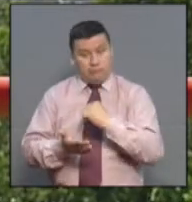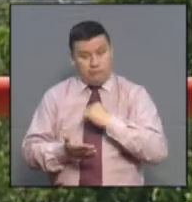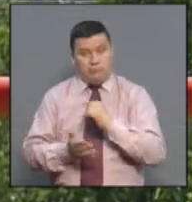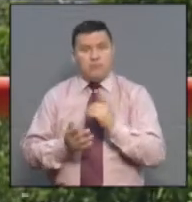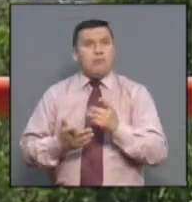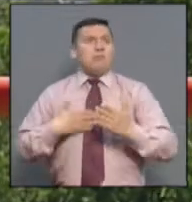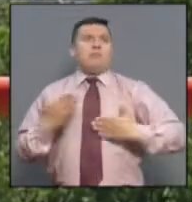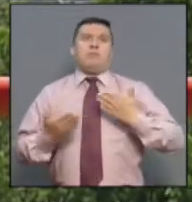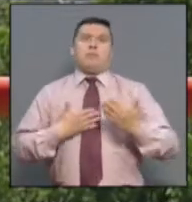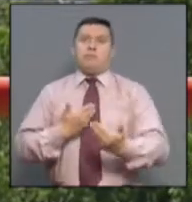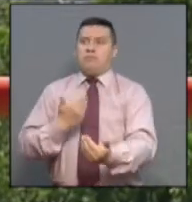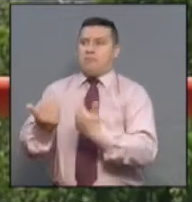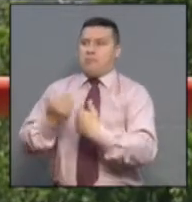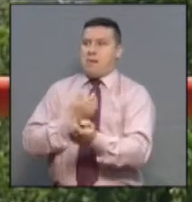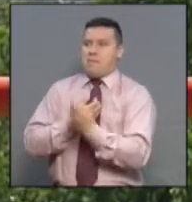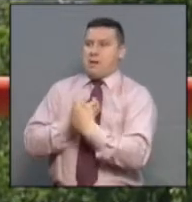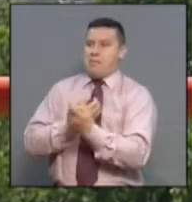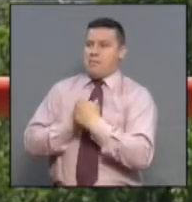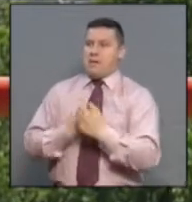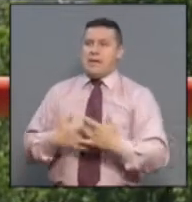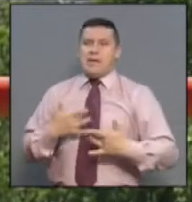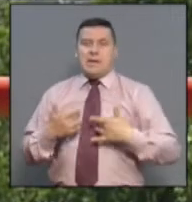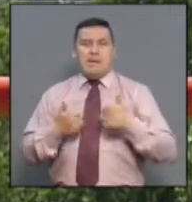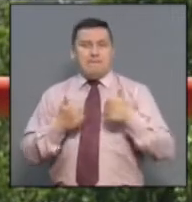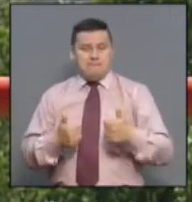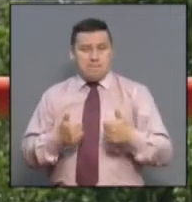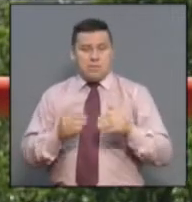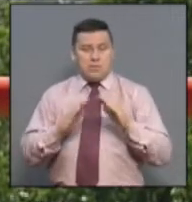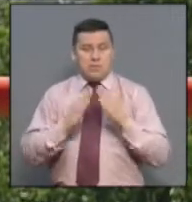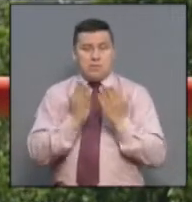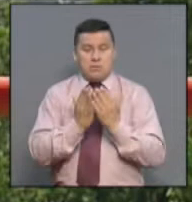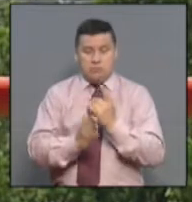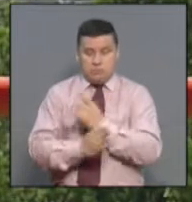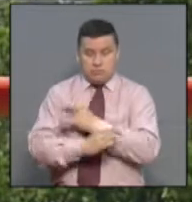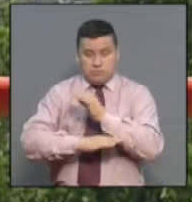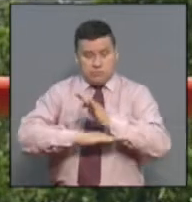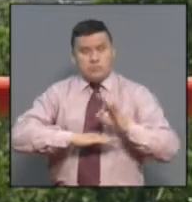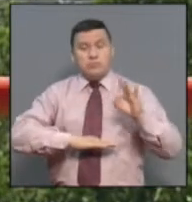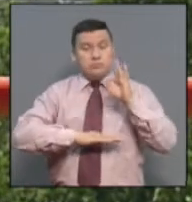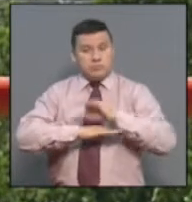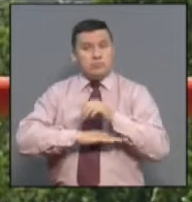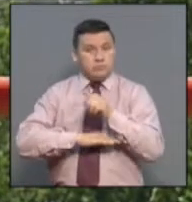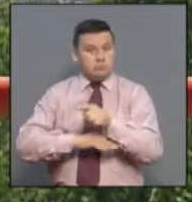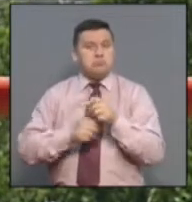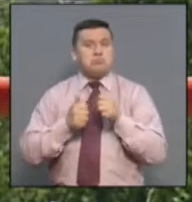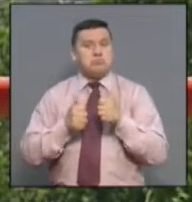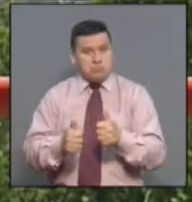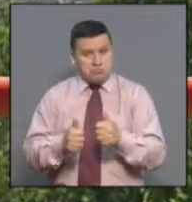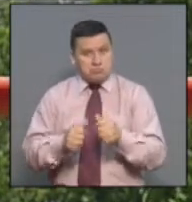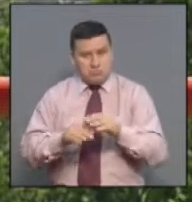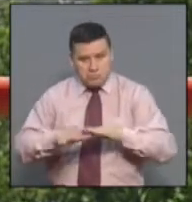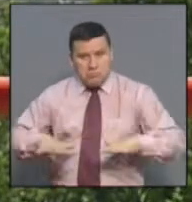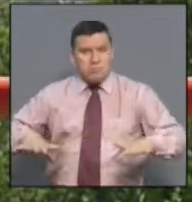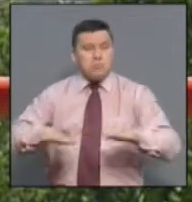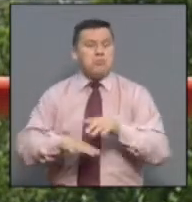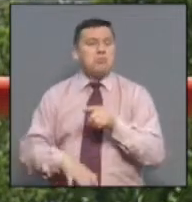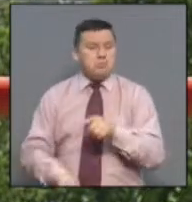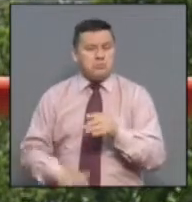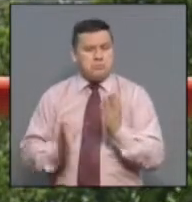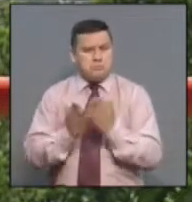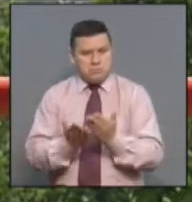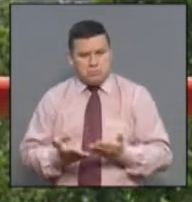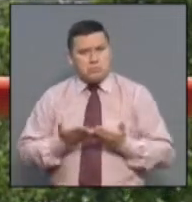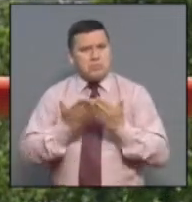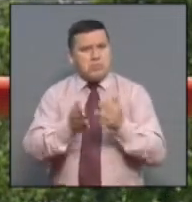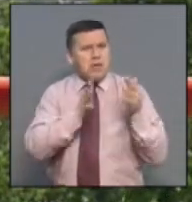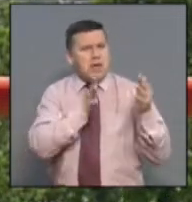muy contenta, muy satisfecha de que la Escuela Superior de Administración Pública esté en su territorio y les pueda brindar